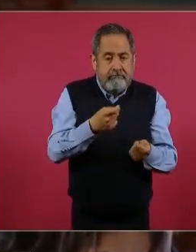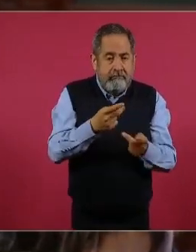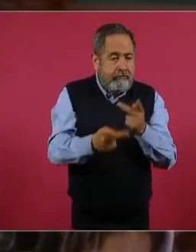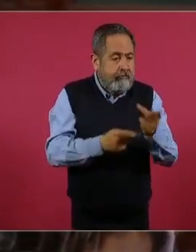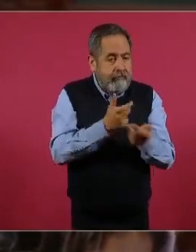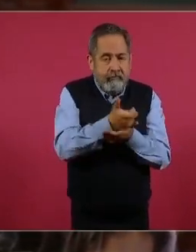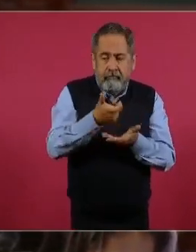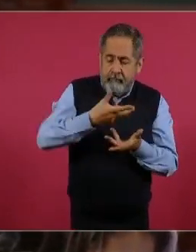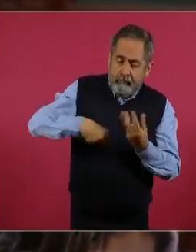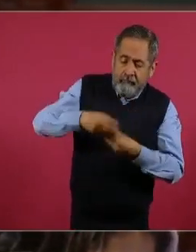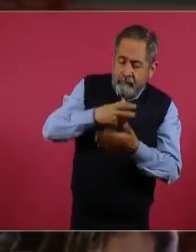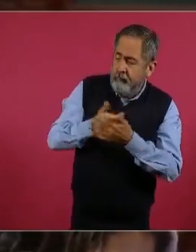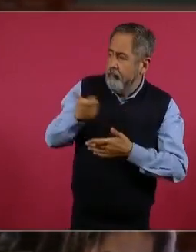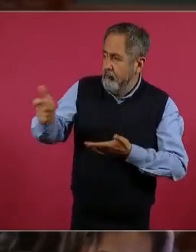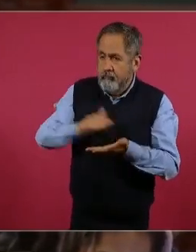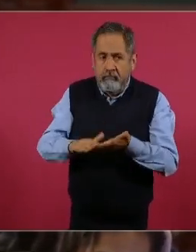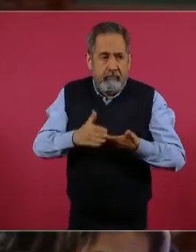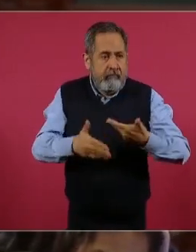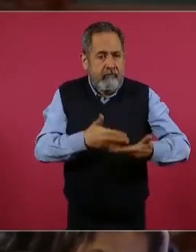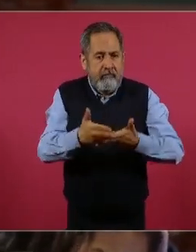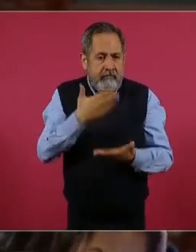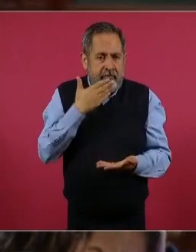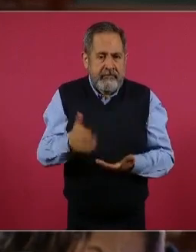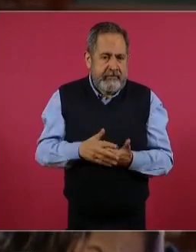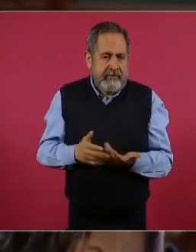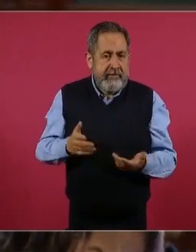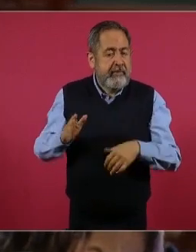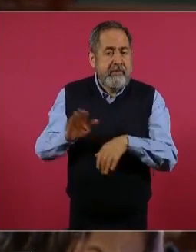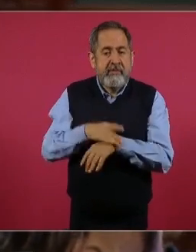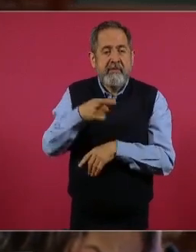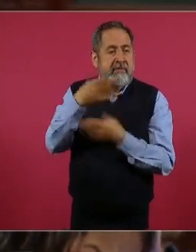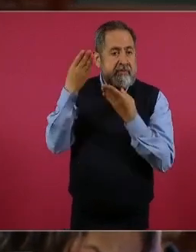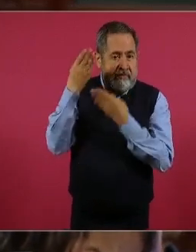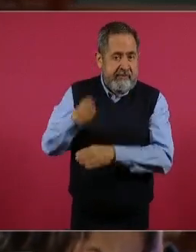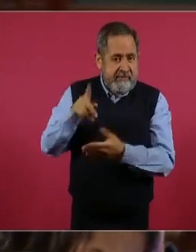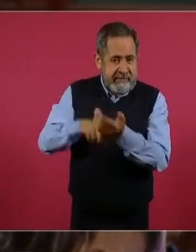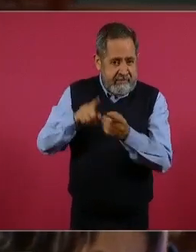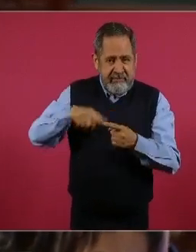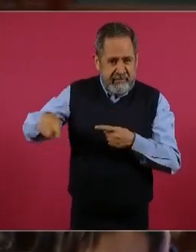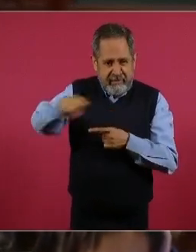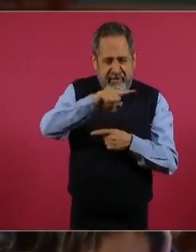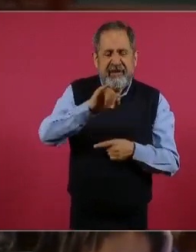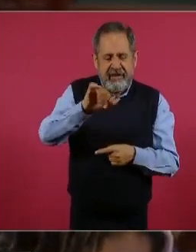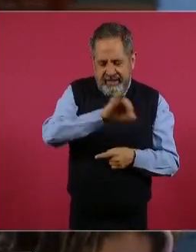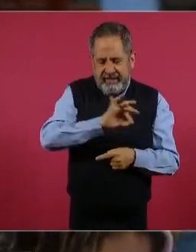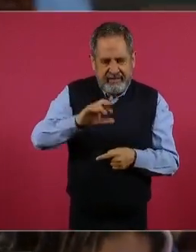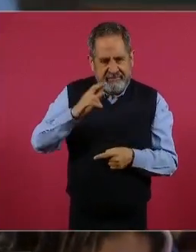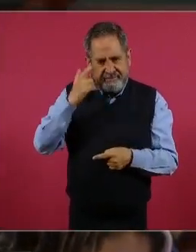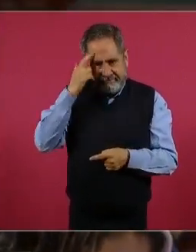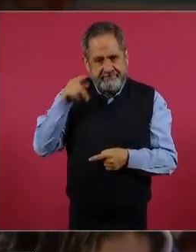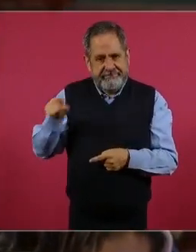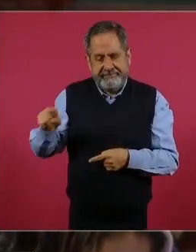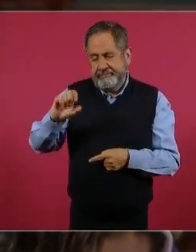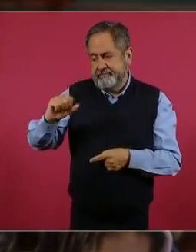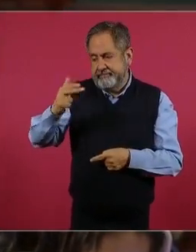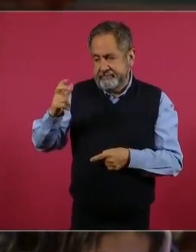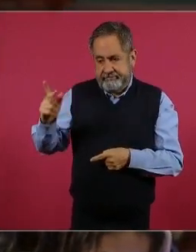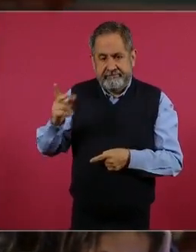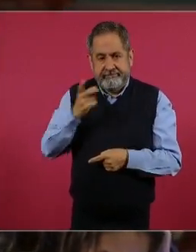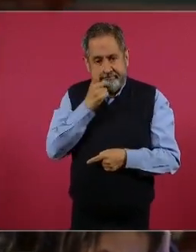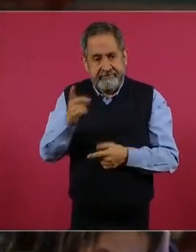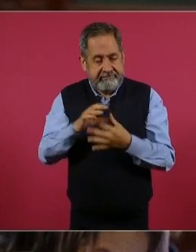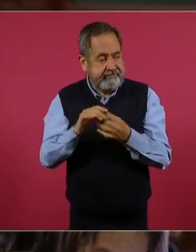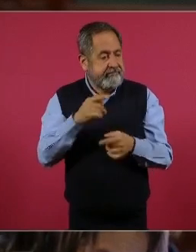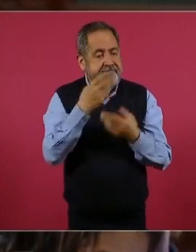estos créditos y créditos buenos, porque la banca comercial también lo reconoció. La Secretaría